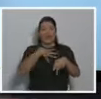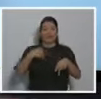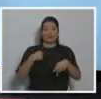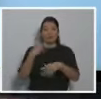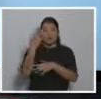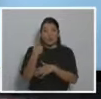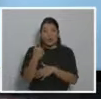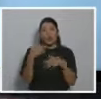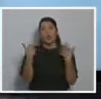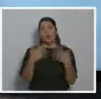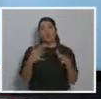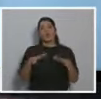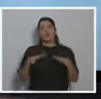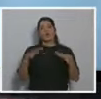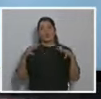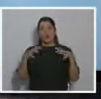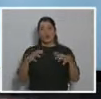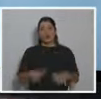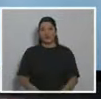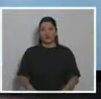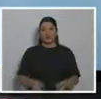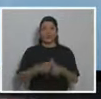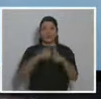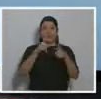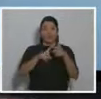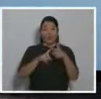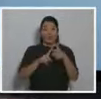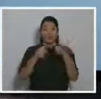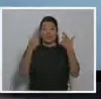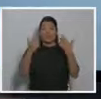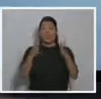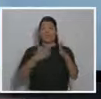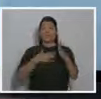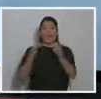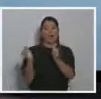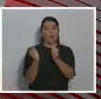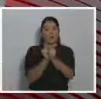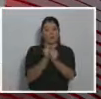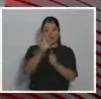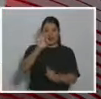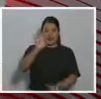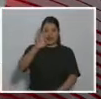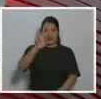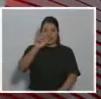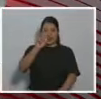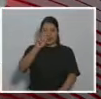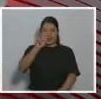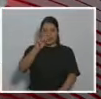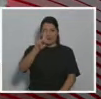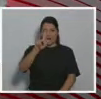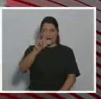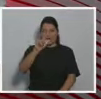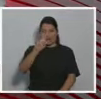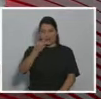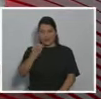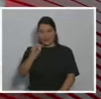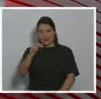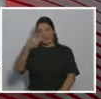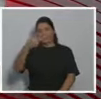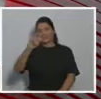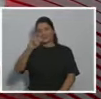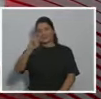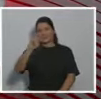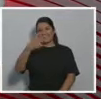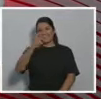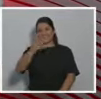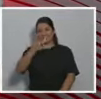qué suspenso da a veces. Acá me acompaña ya Don Franklin Chinchilla, que viene desde Guadalupe. Don Franklin,